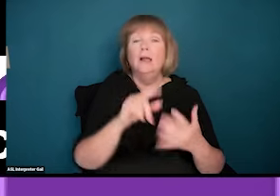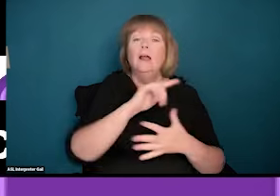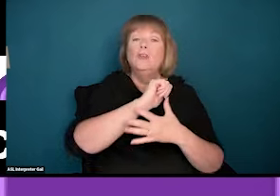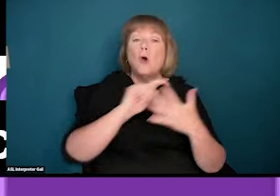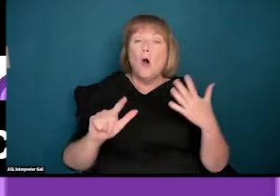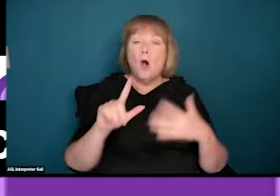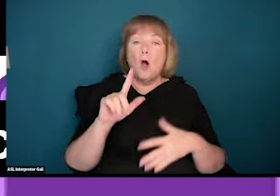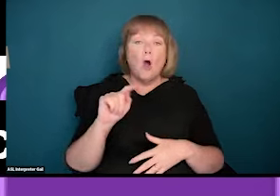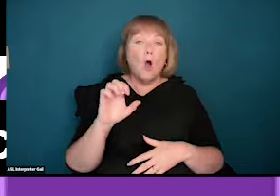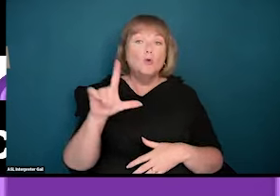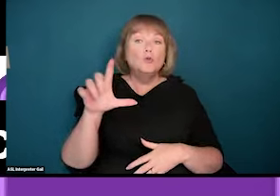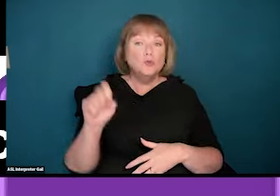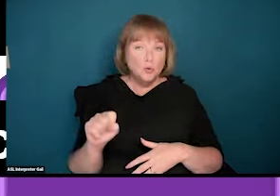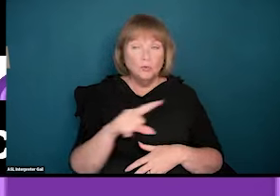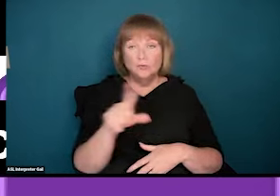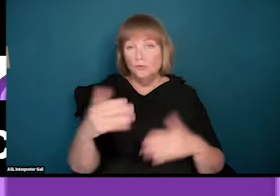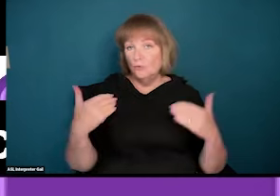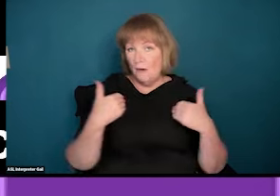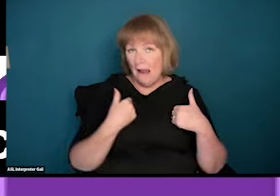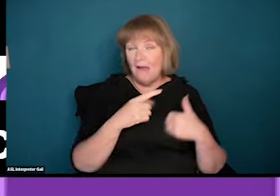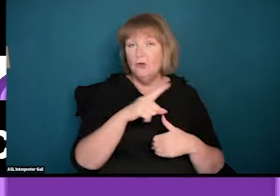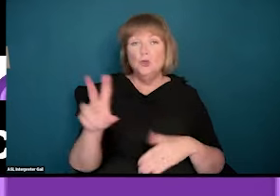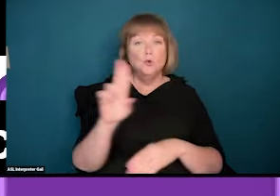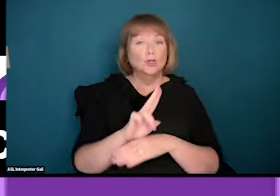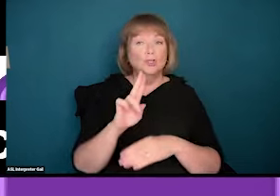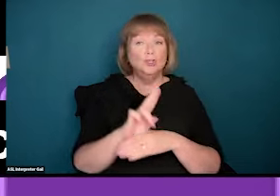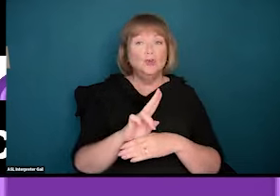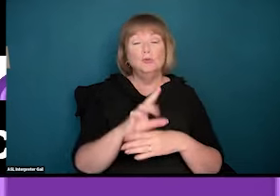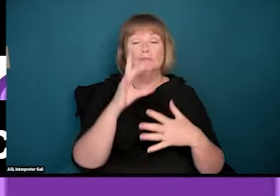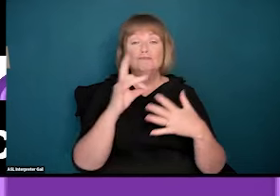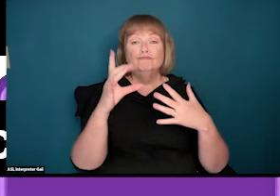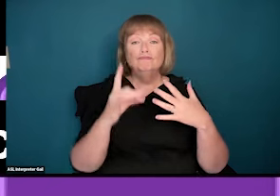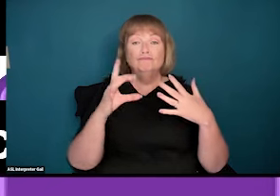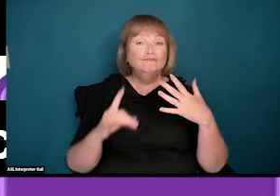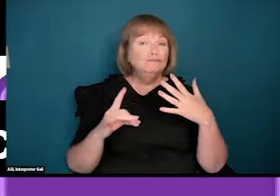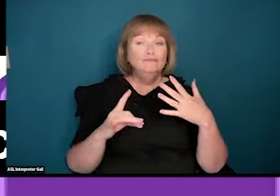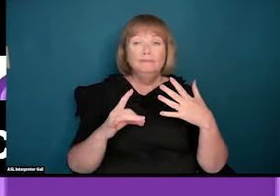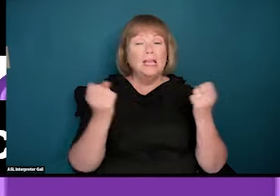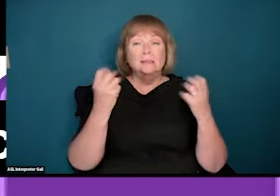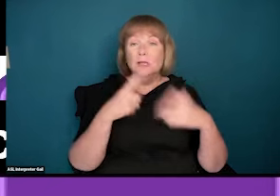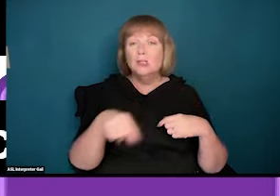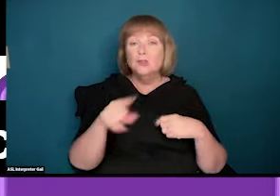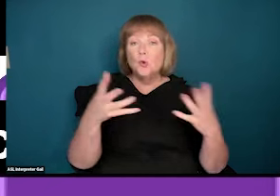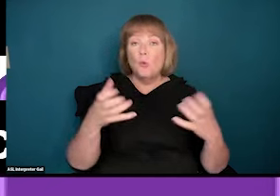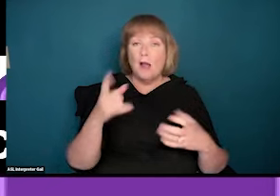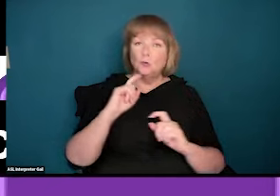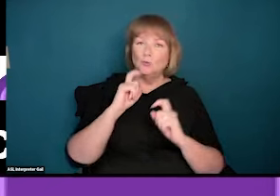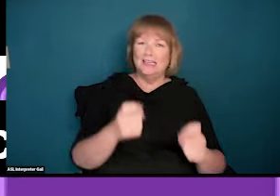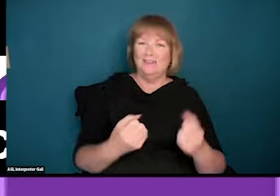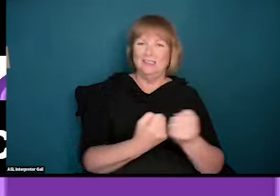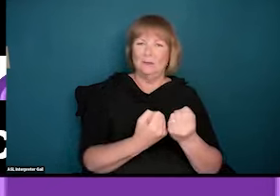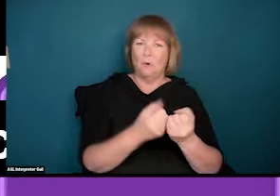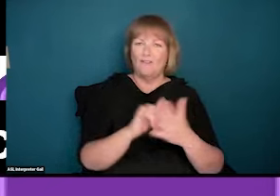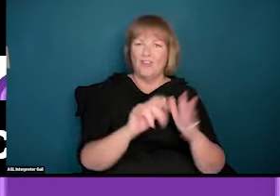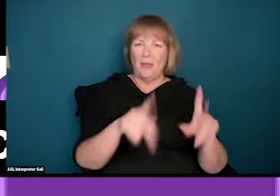de toma de decisiones apoyadas. Esos son simplemente herramientas de la caja de herramientas que usted